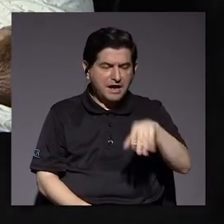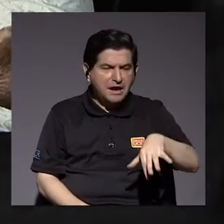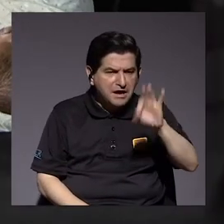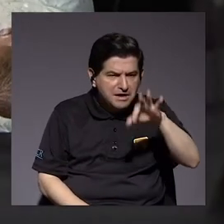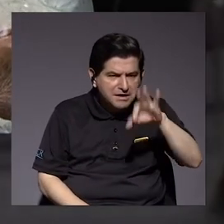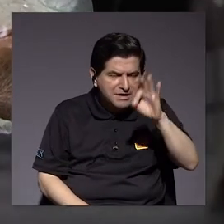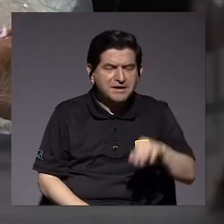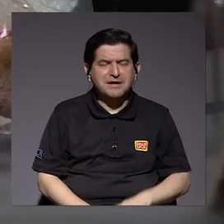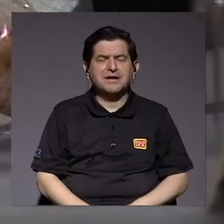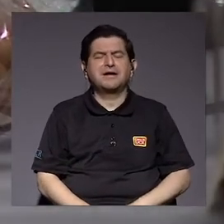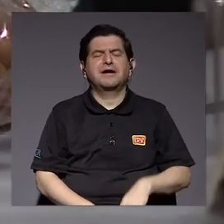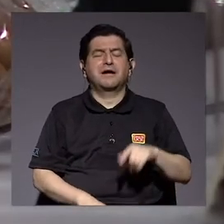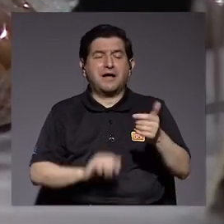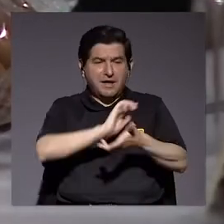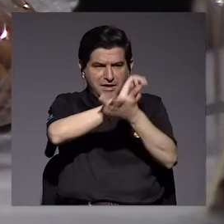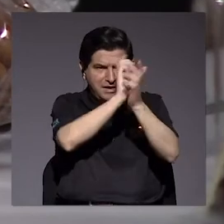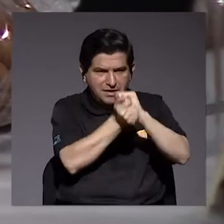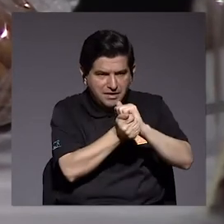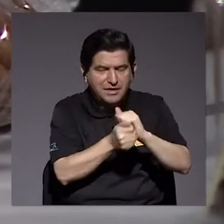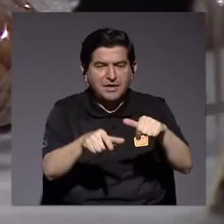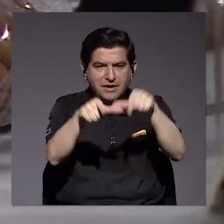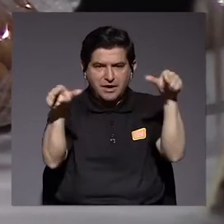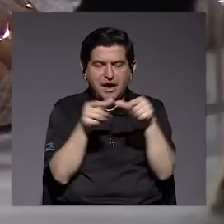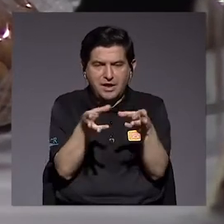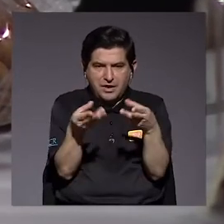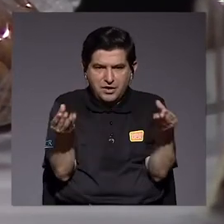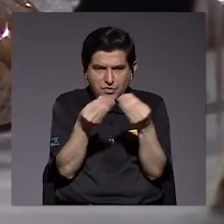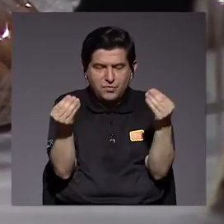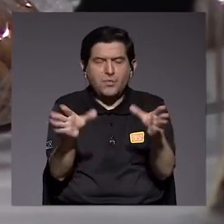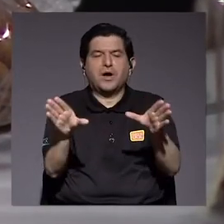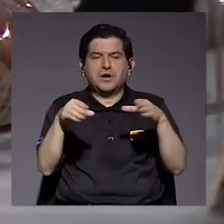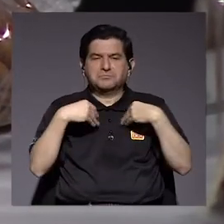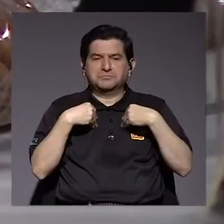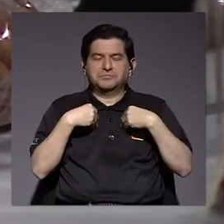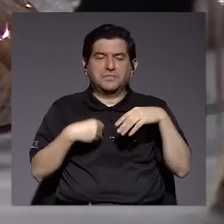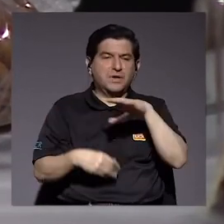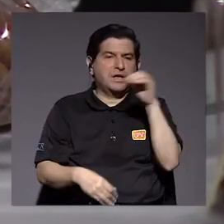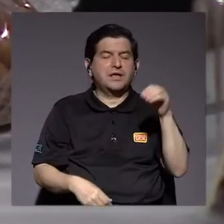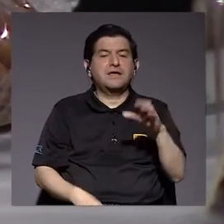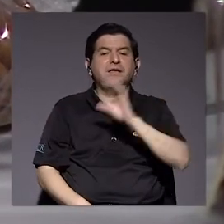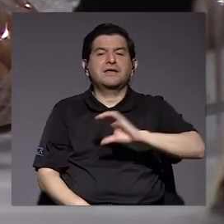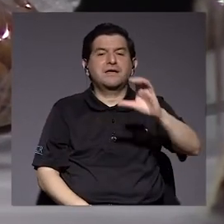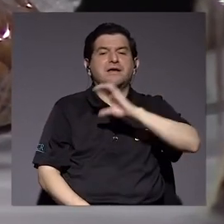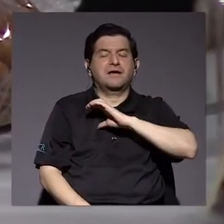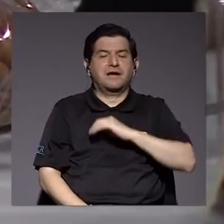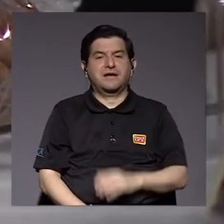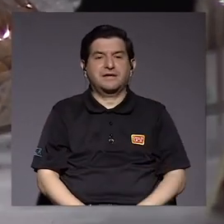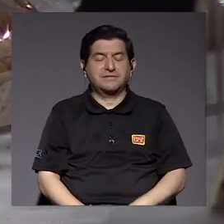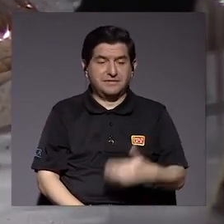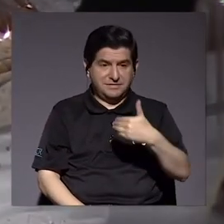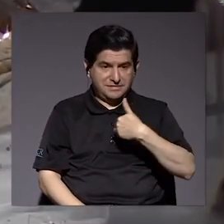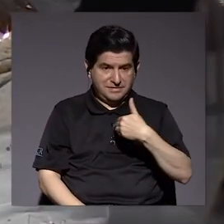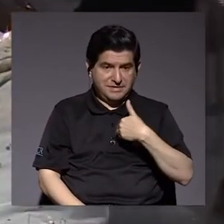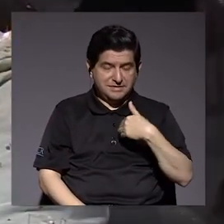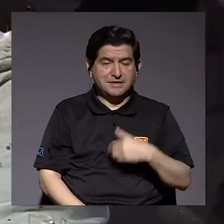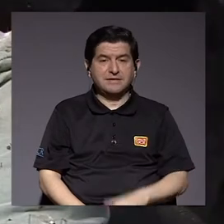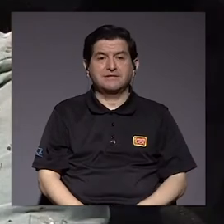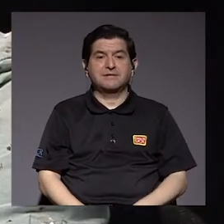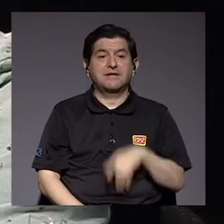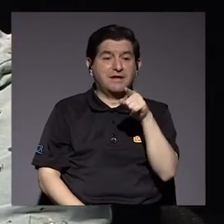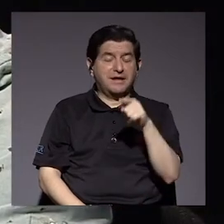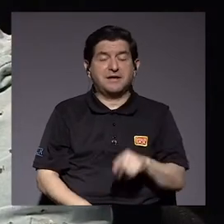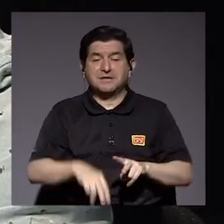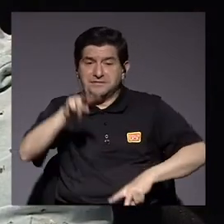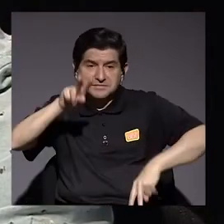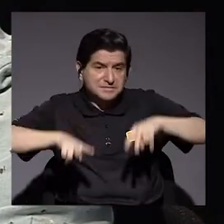ha seleccionado a través del tiempo por adaptación a sus zonas de producción. Uh-huh. Y básicamente por sus características organolépticas. Uh-huh. Entonces